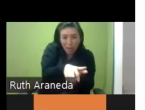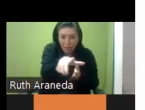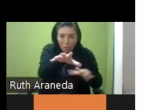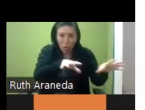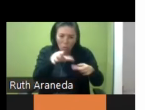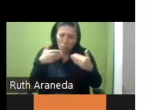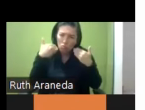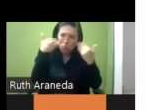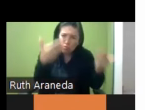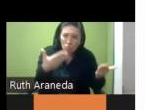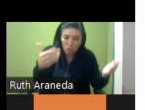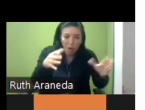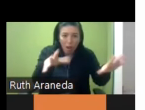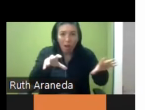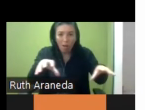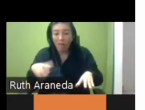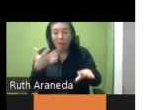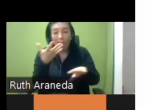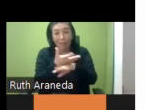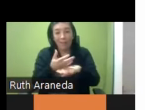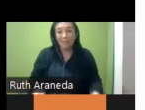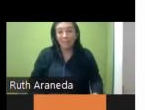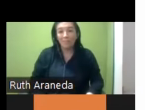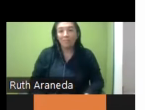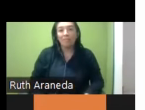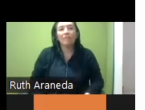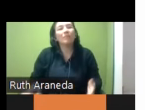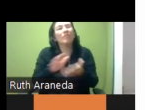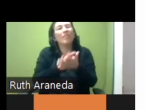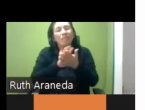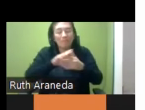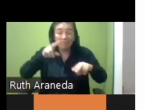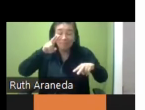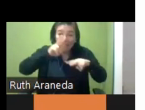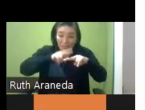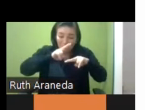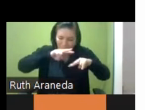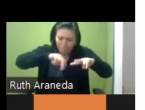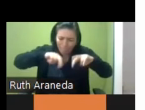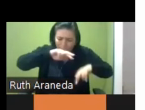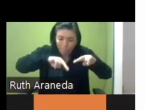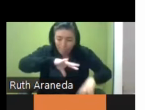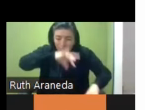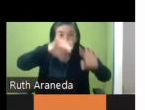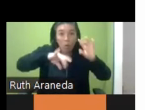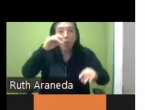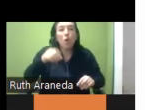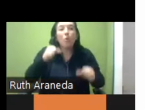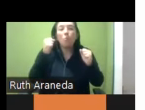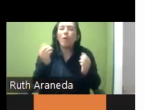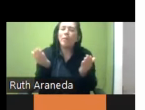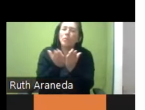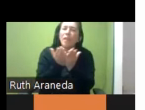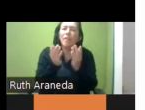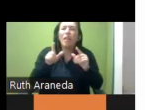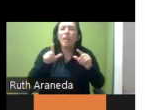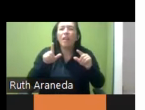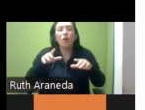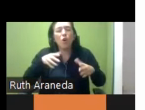De esta manera, podemos decir que la arqueología se encarga de estudiar distintos tipos de restos o vestigios,